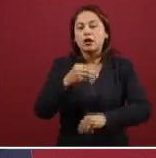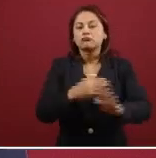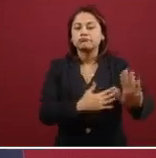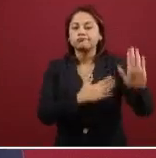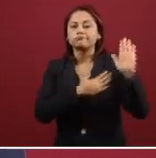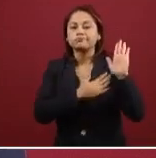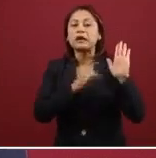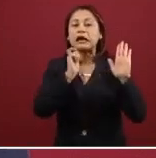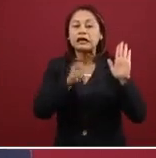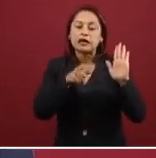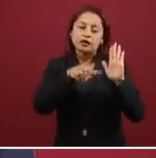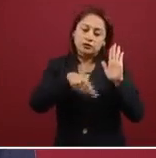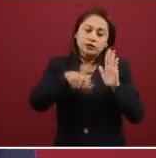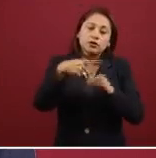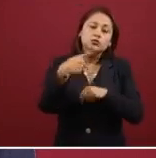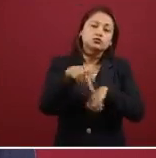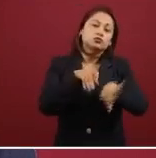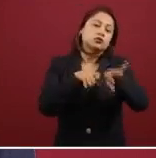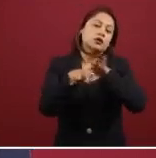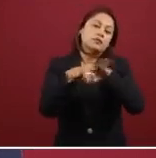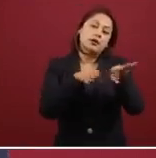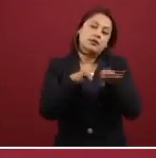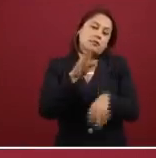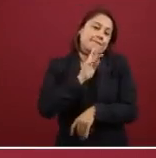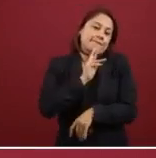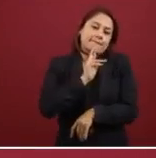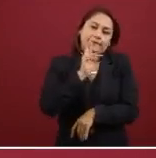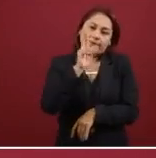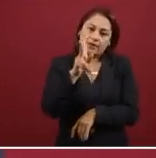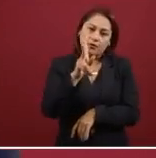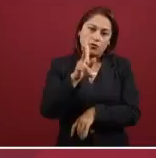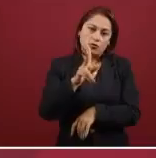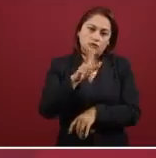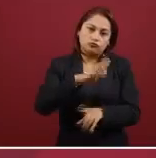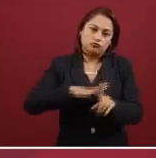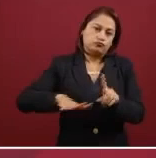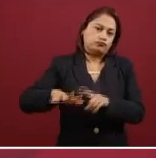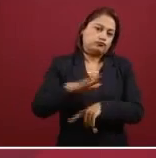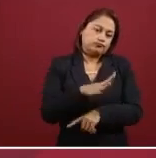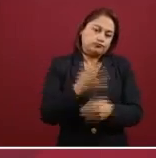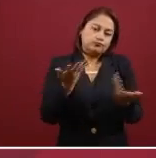situación laboral, es decir, que